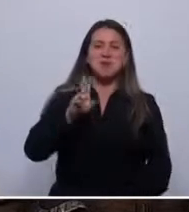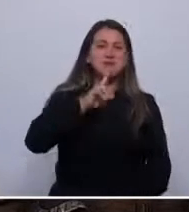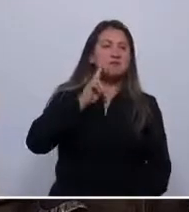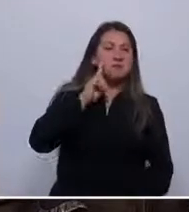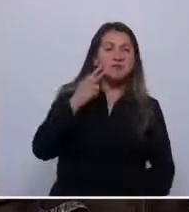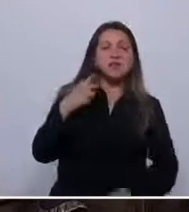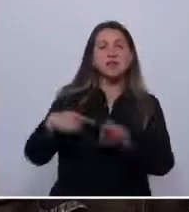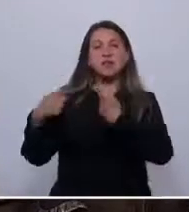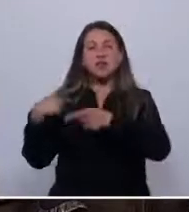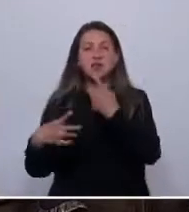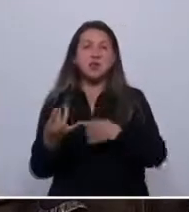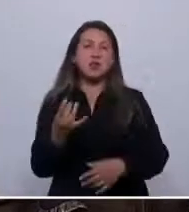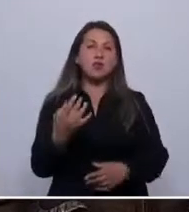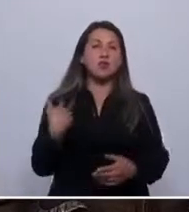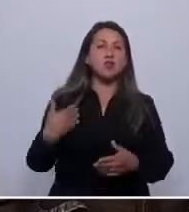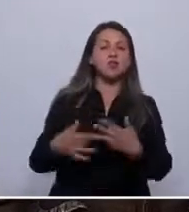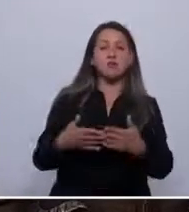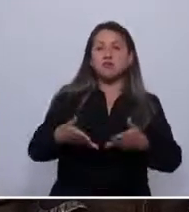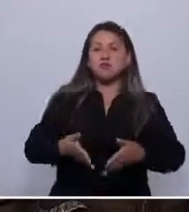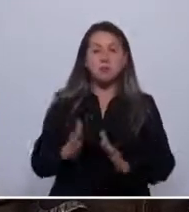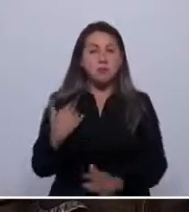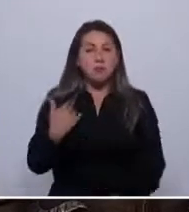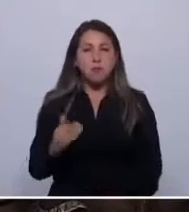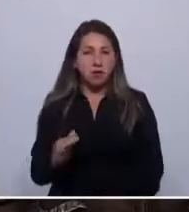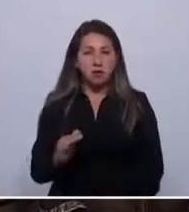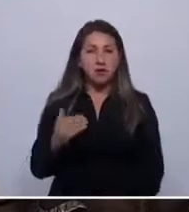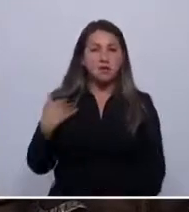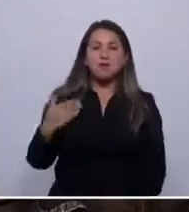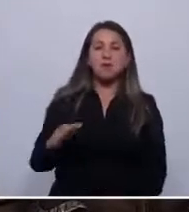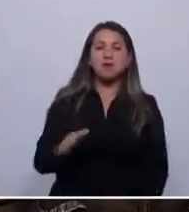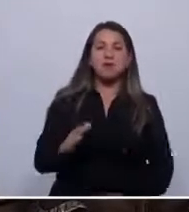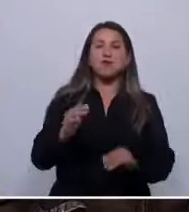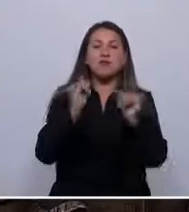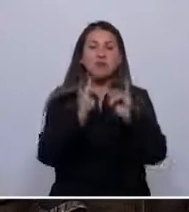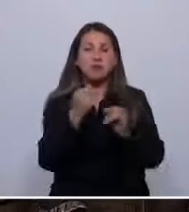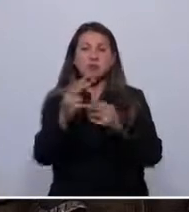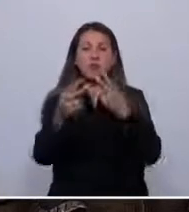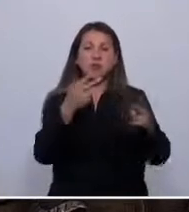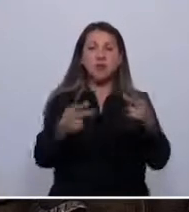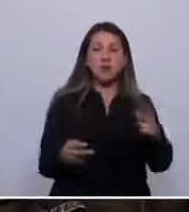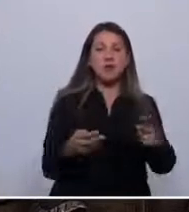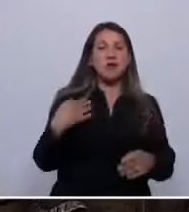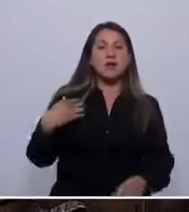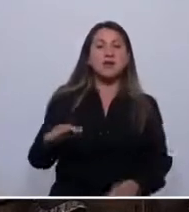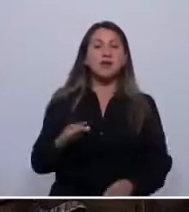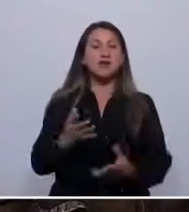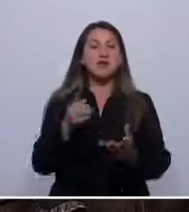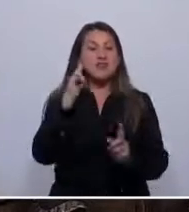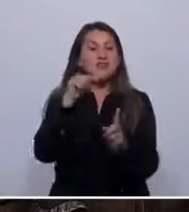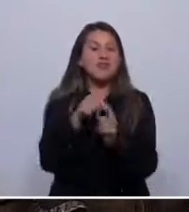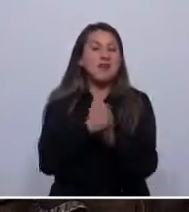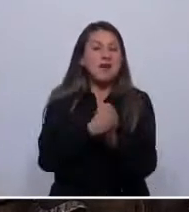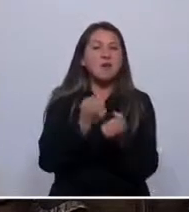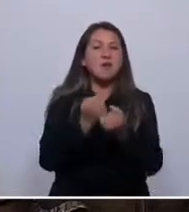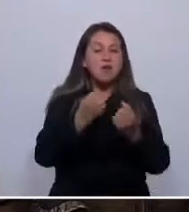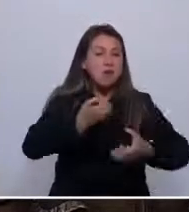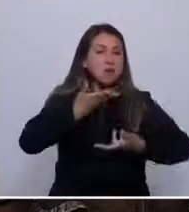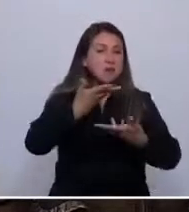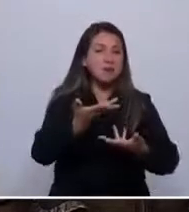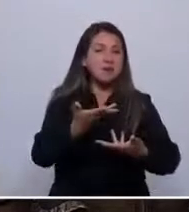sus dolores o de dónde vengan. Sin importar sus formas, sin importar a quienes aman o cómo expresan su